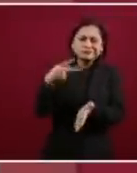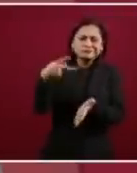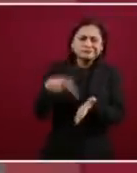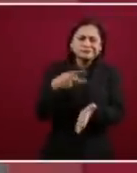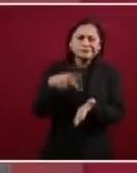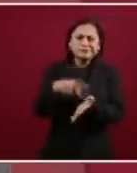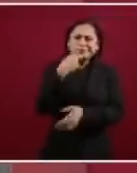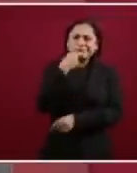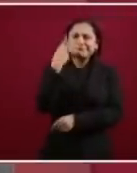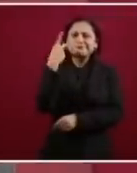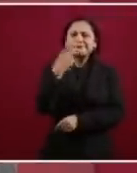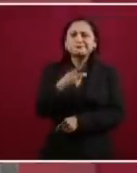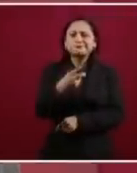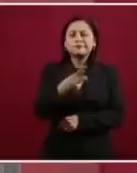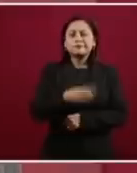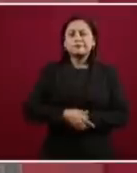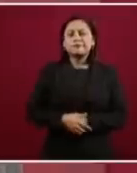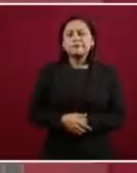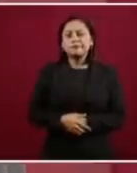lo que